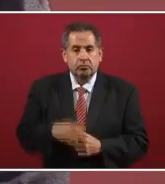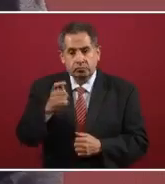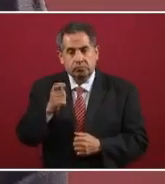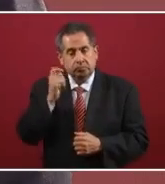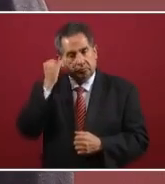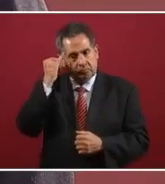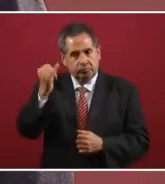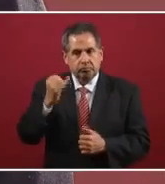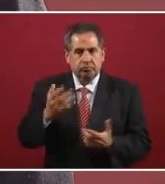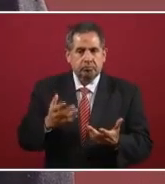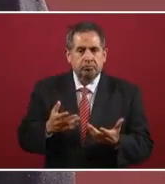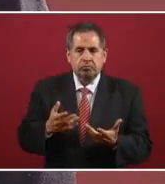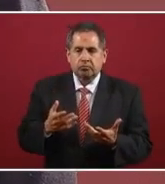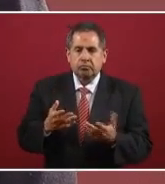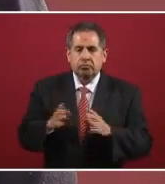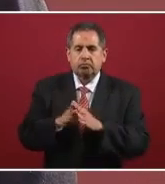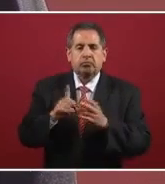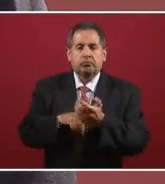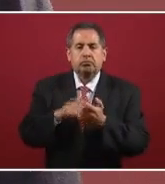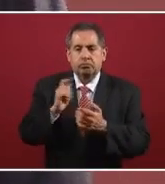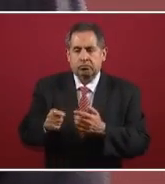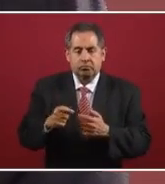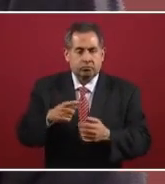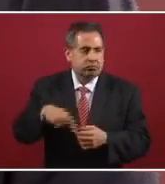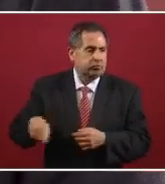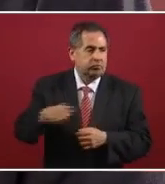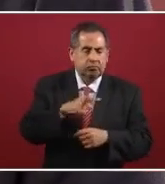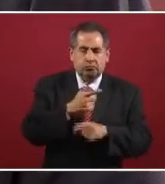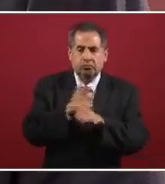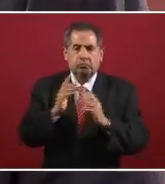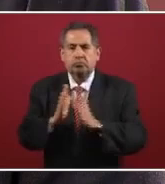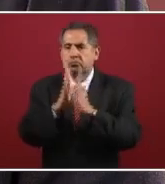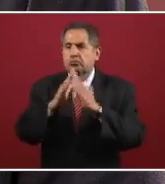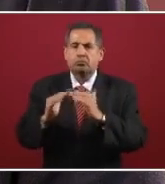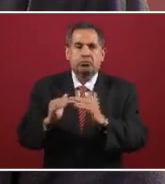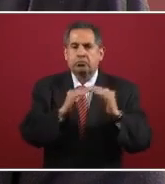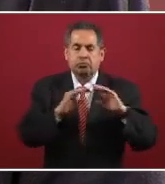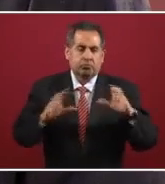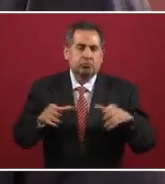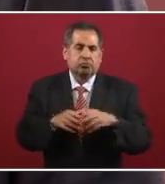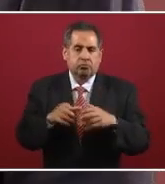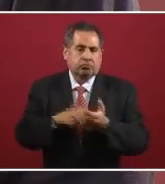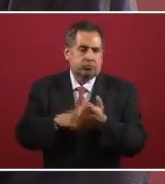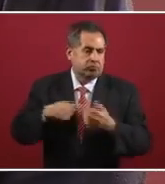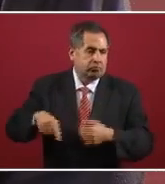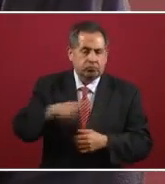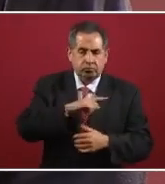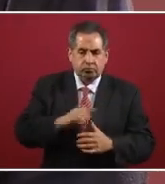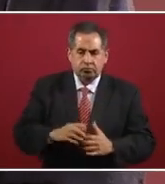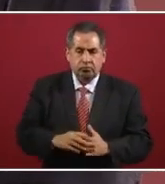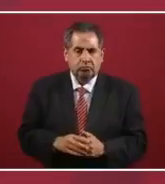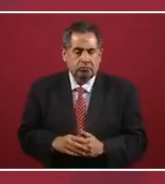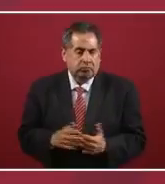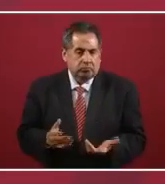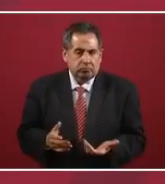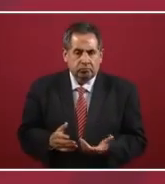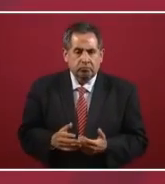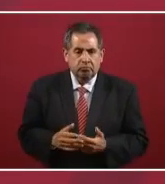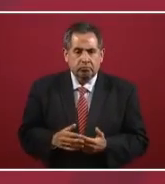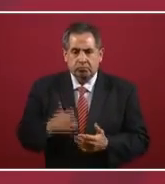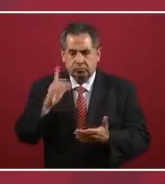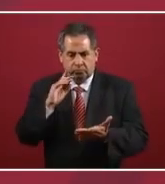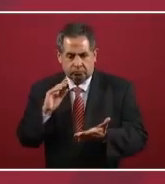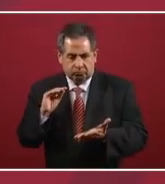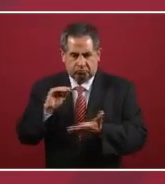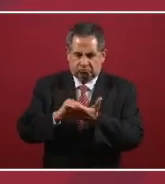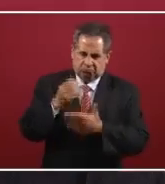parte de lo que es la democracia participativa. O sea, no imponer nada, nada